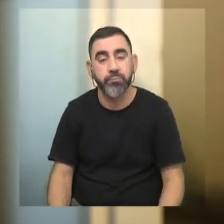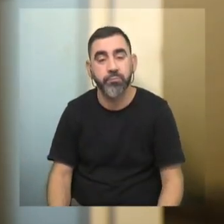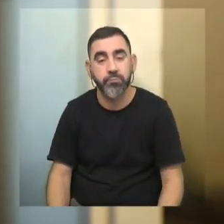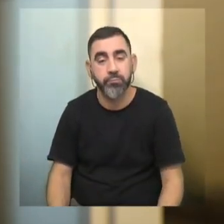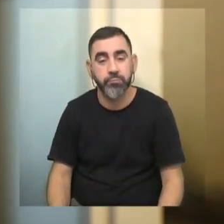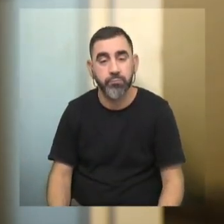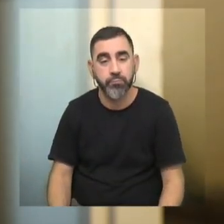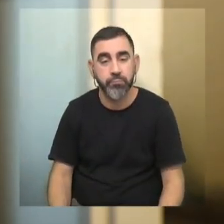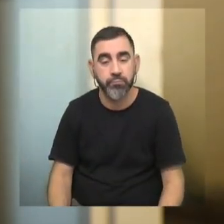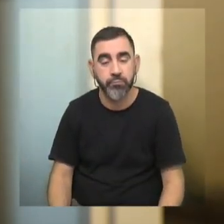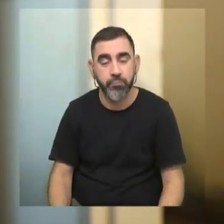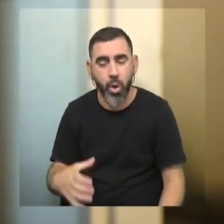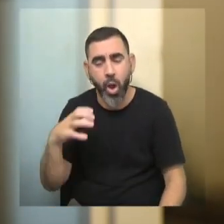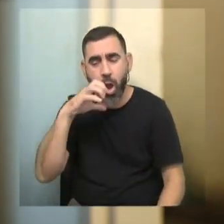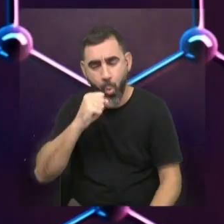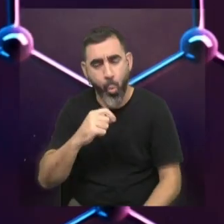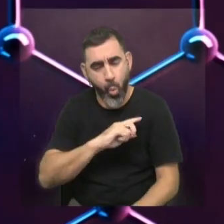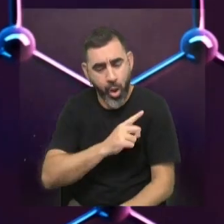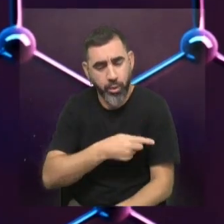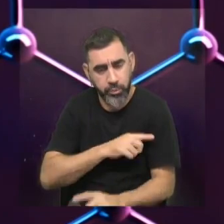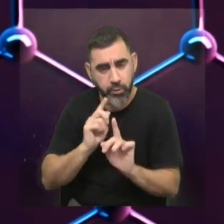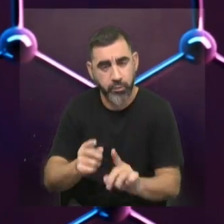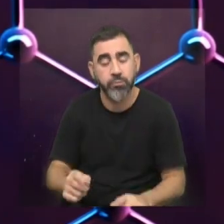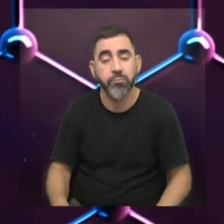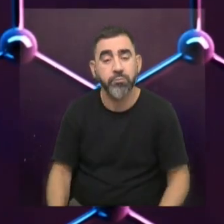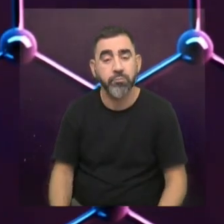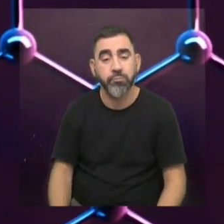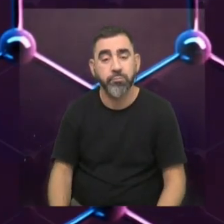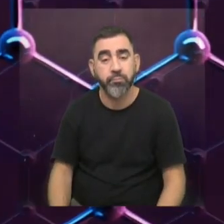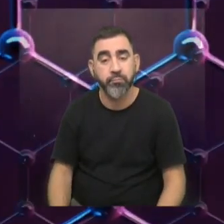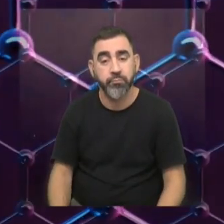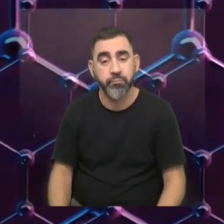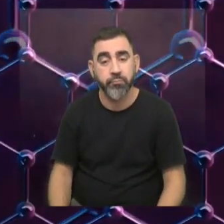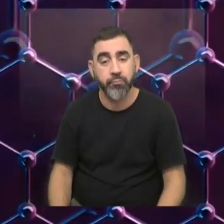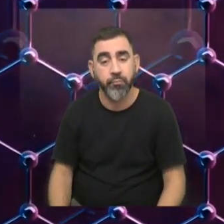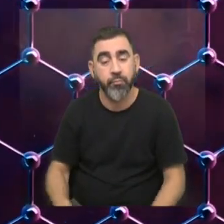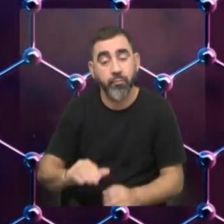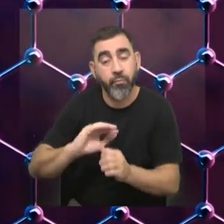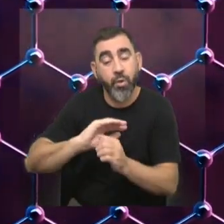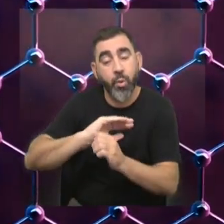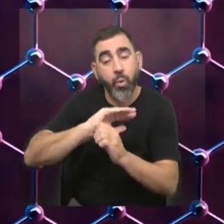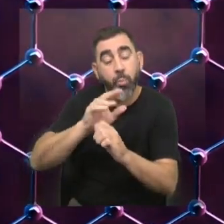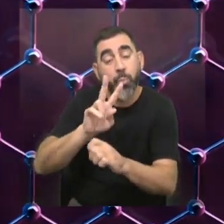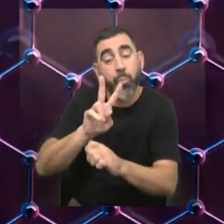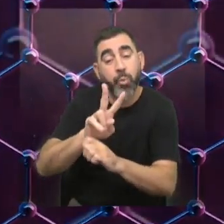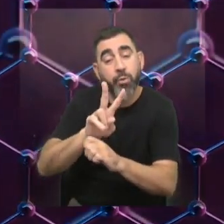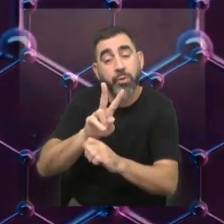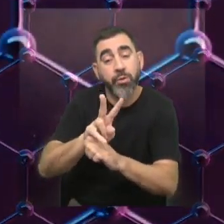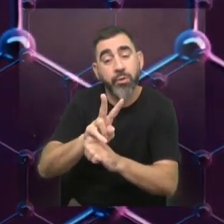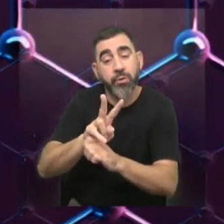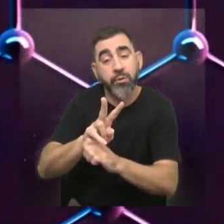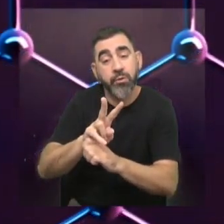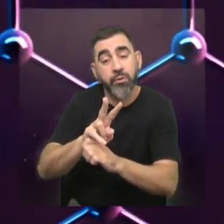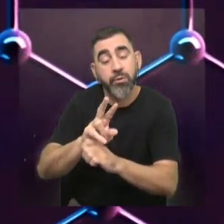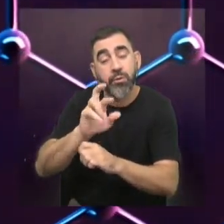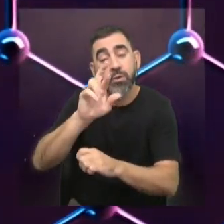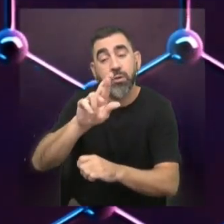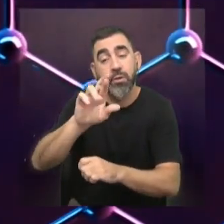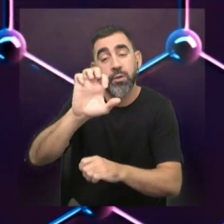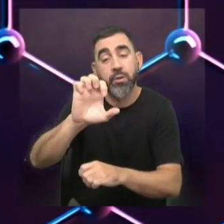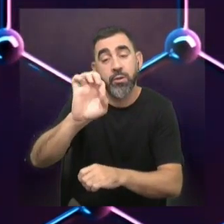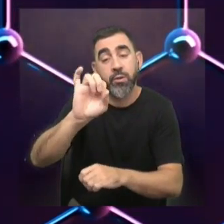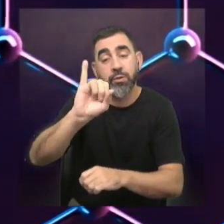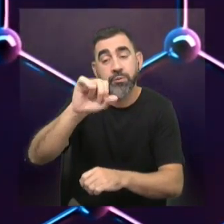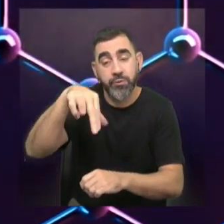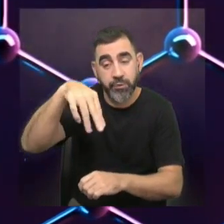más grueso, resiste bastante. Se usa cubierta o protegida por lo que es la resina. O